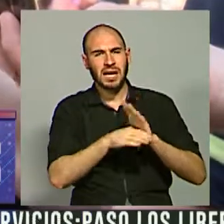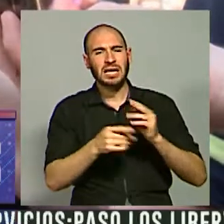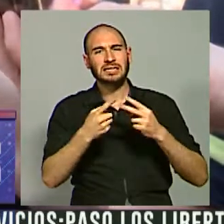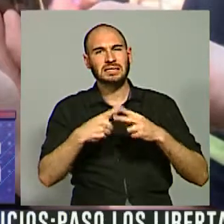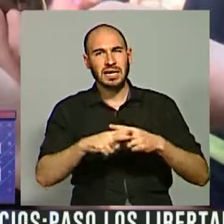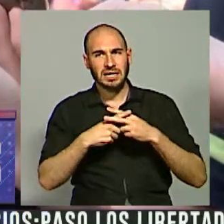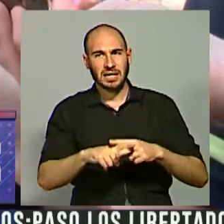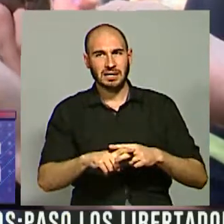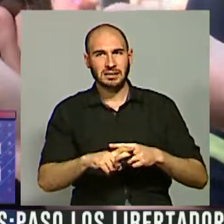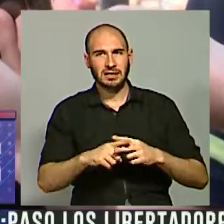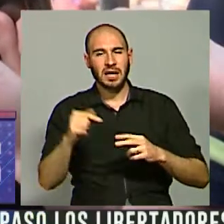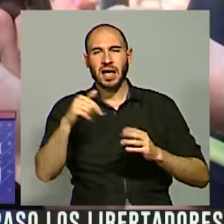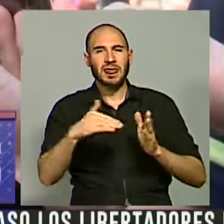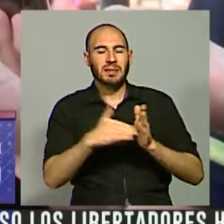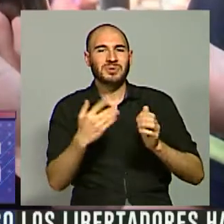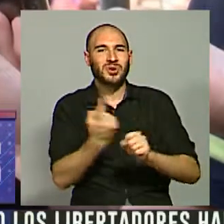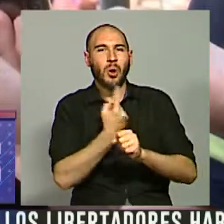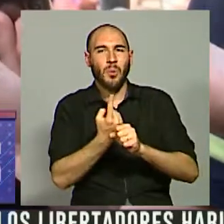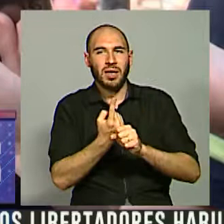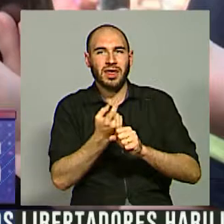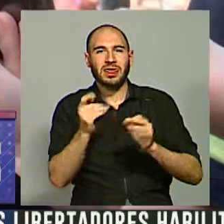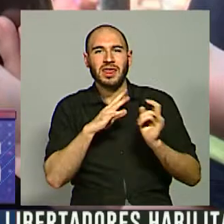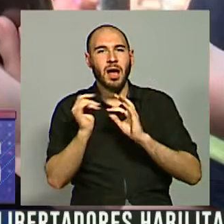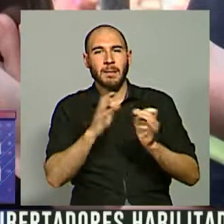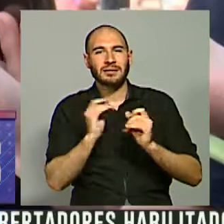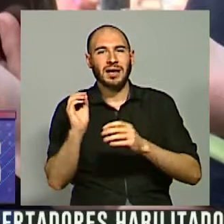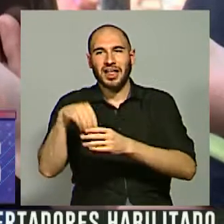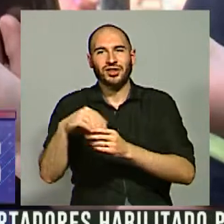técnicas que no pueden estar sujetos al debate